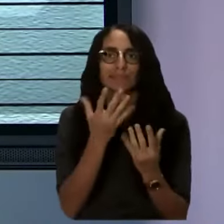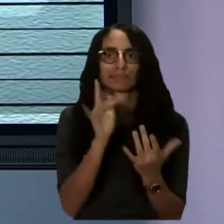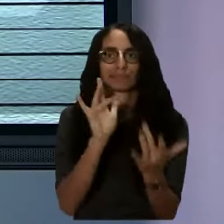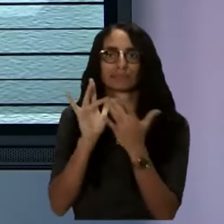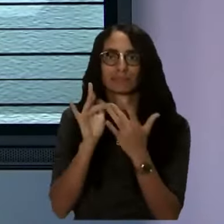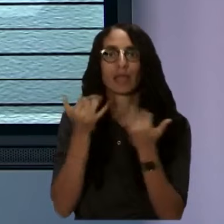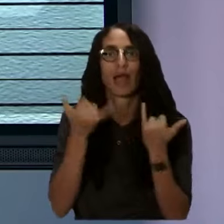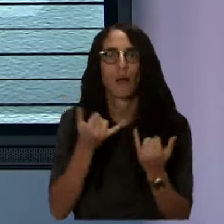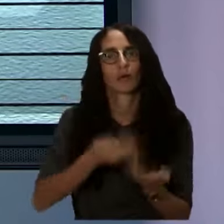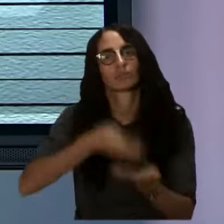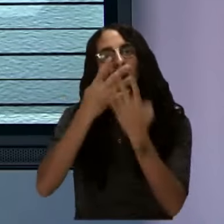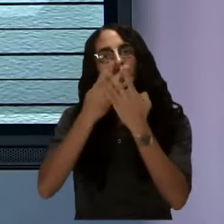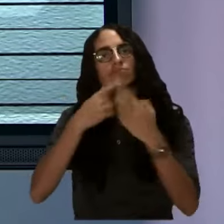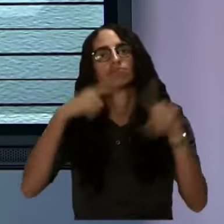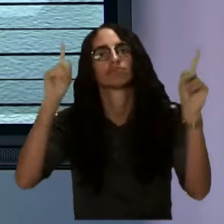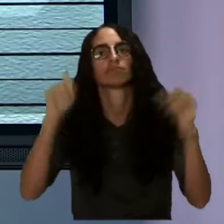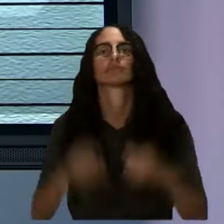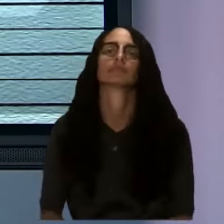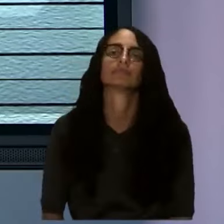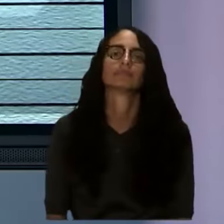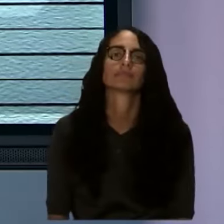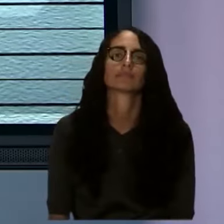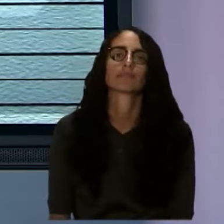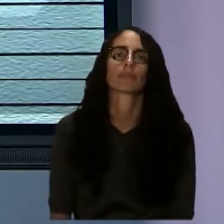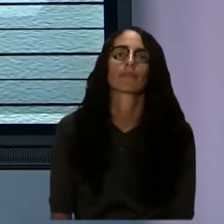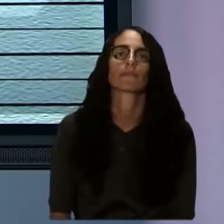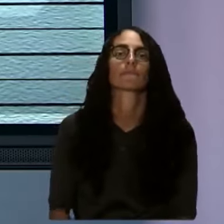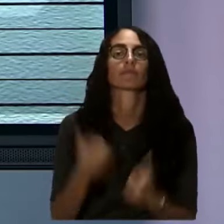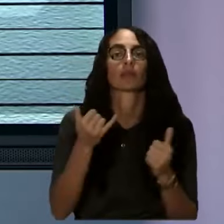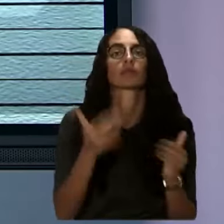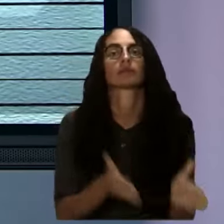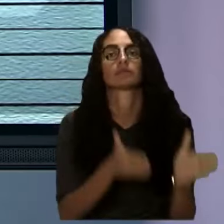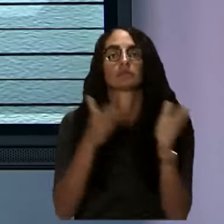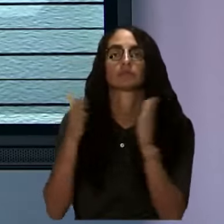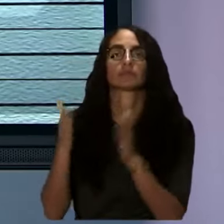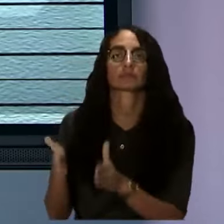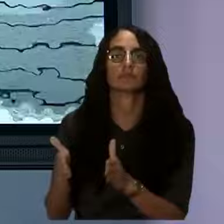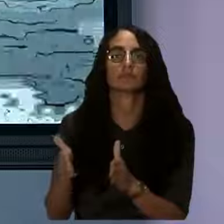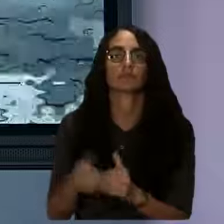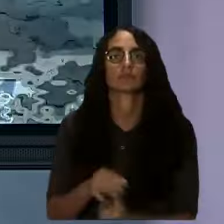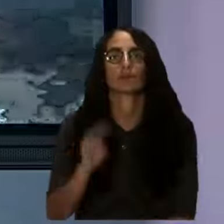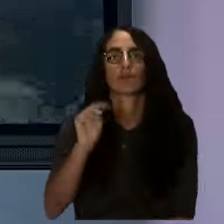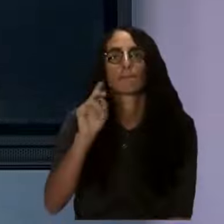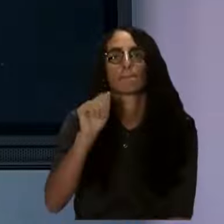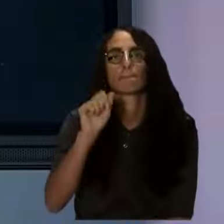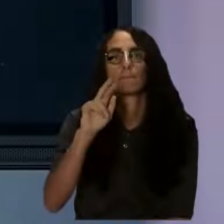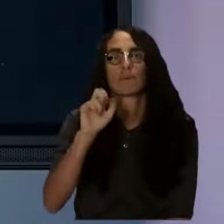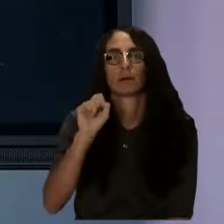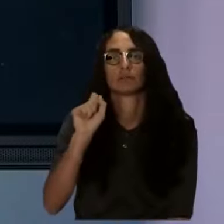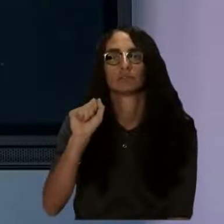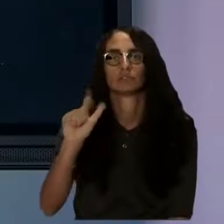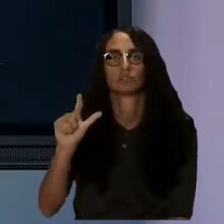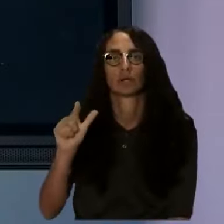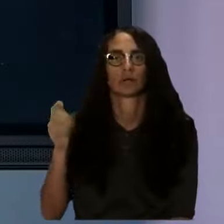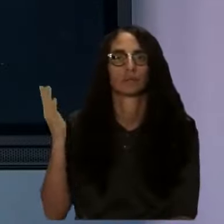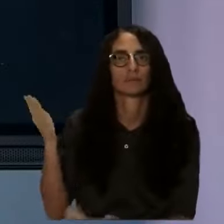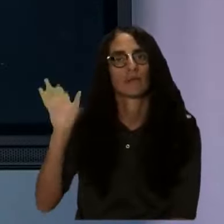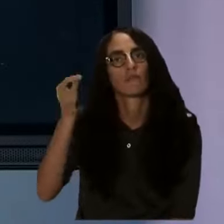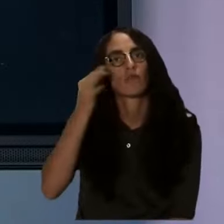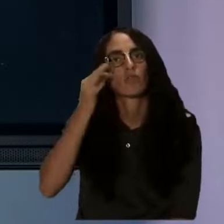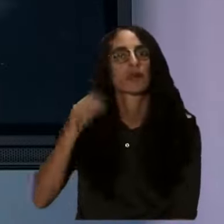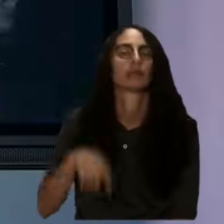está tras las rejas Ahora sí vamos a pasar con la información que brinda el J Marshall las los alguaciles federales